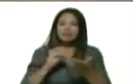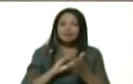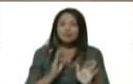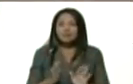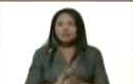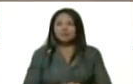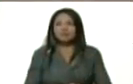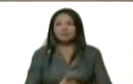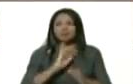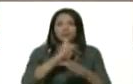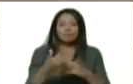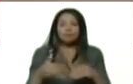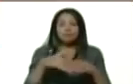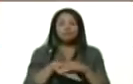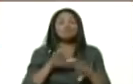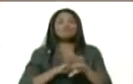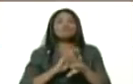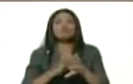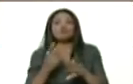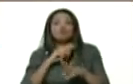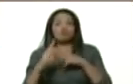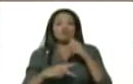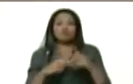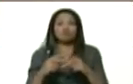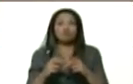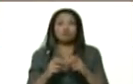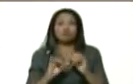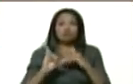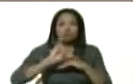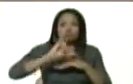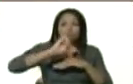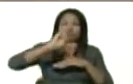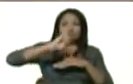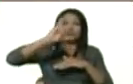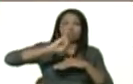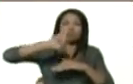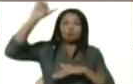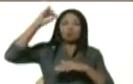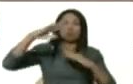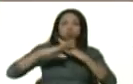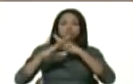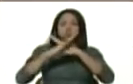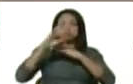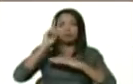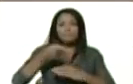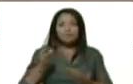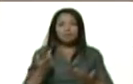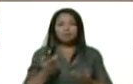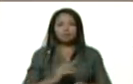Plan Zapato, porque bueno, producto de la hiperinflación, de la guerra económica, del bloqueo económico.